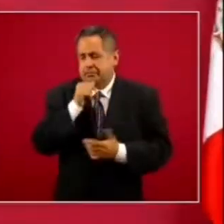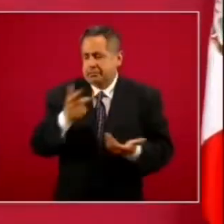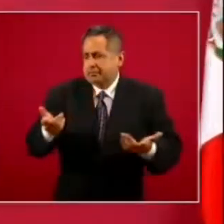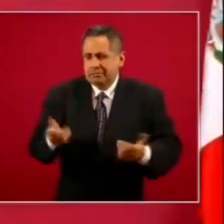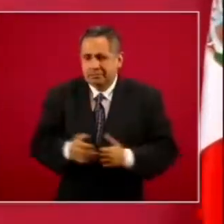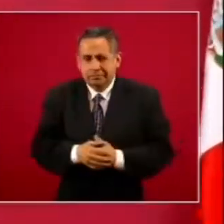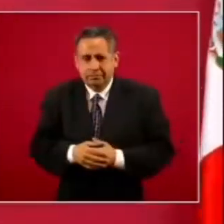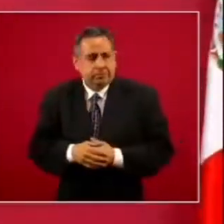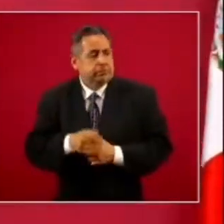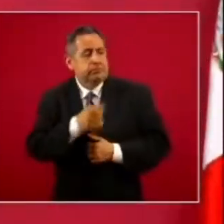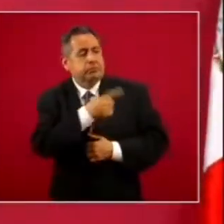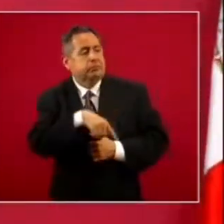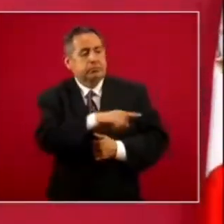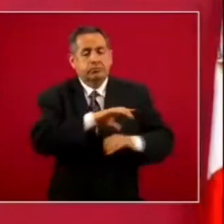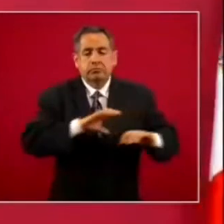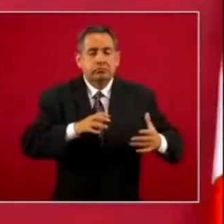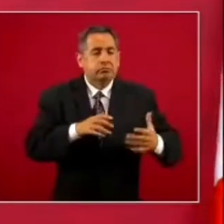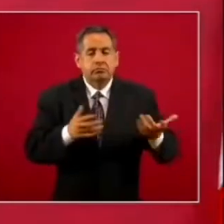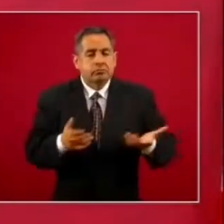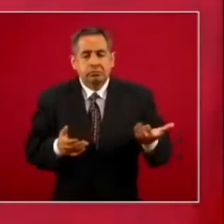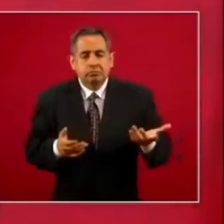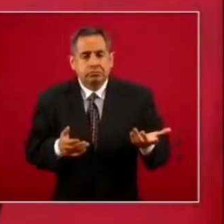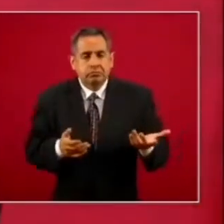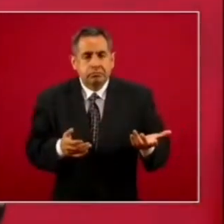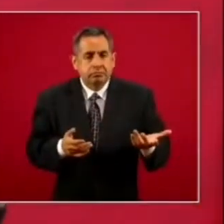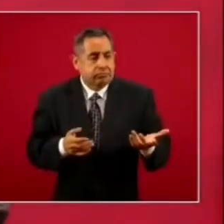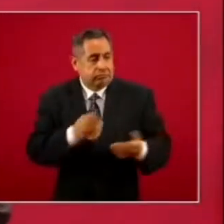porque ellos